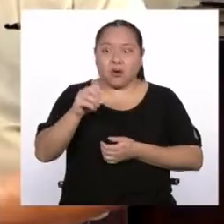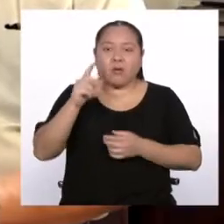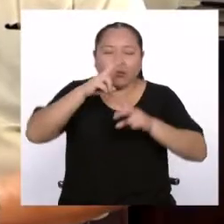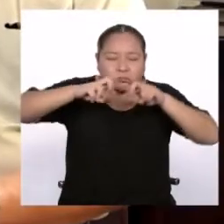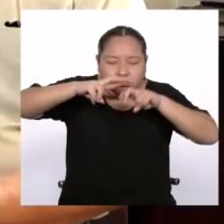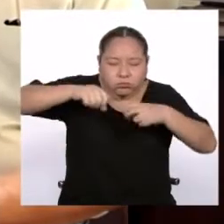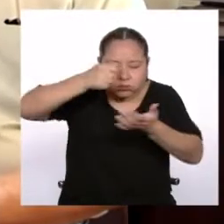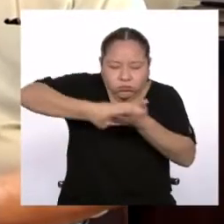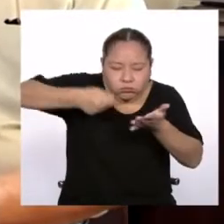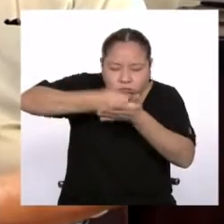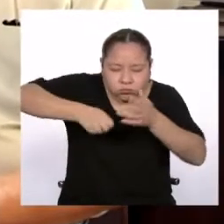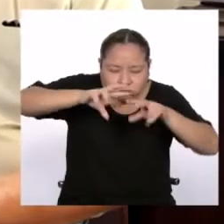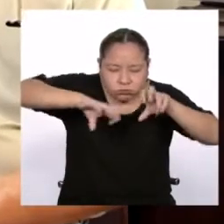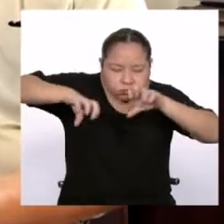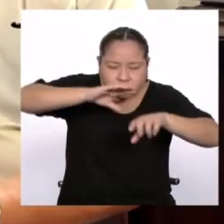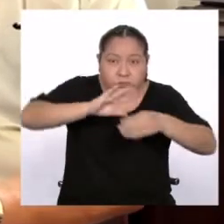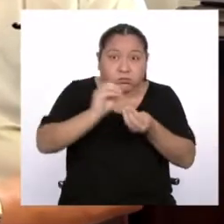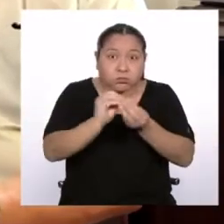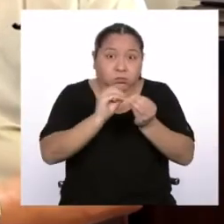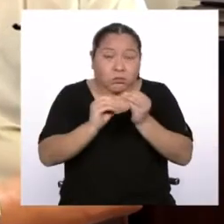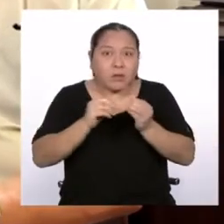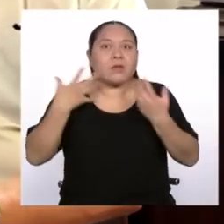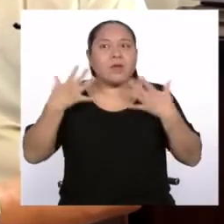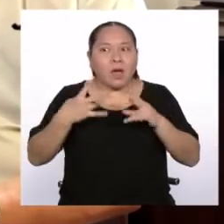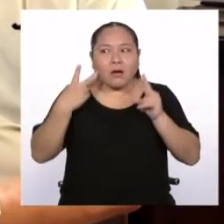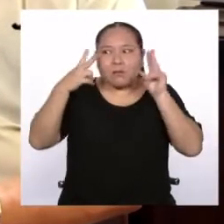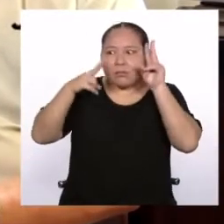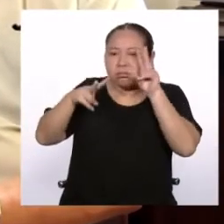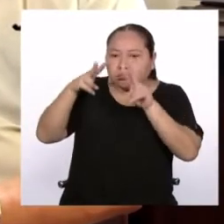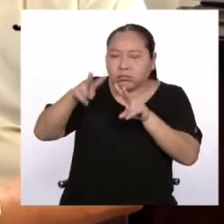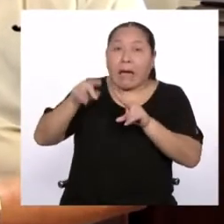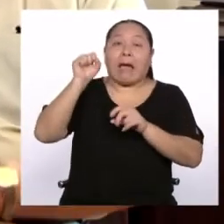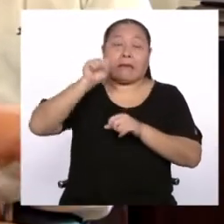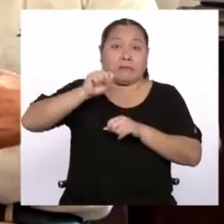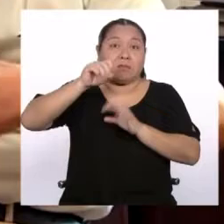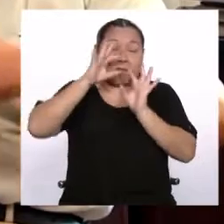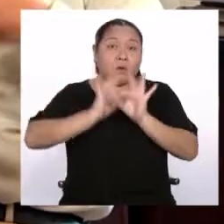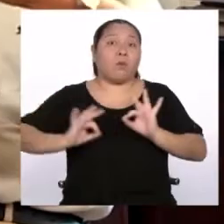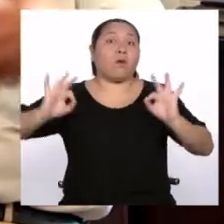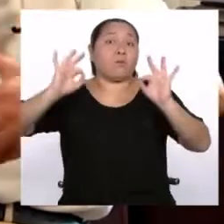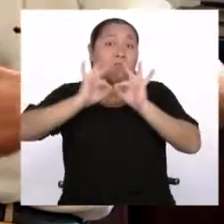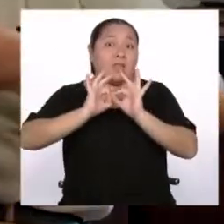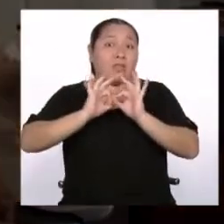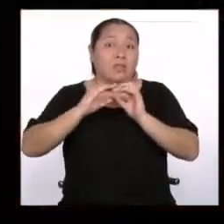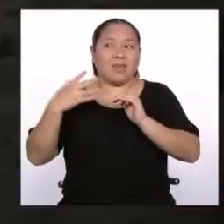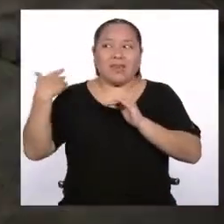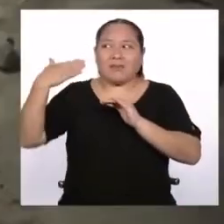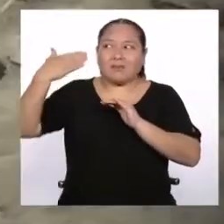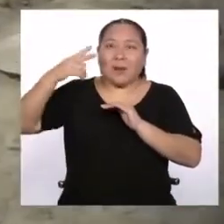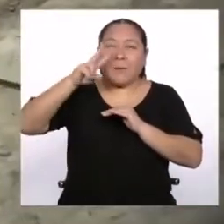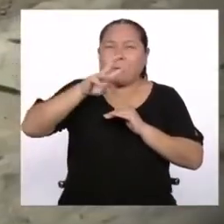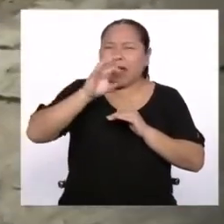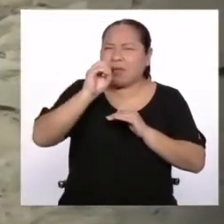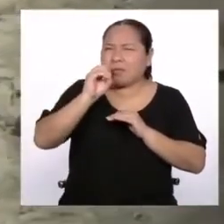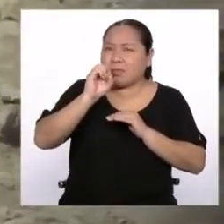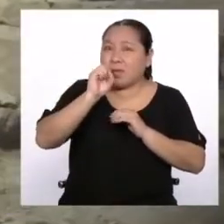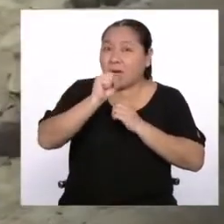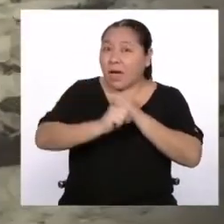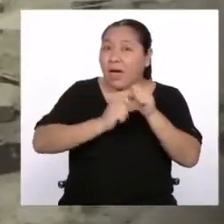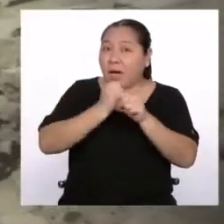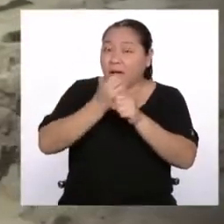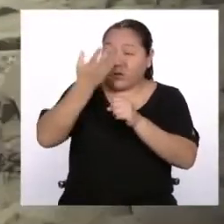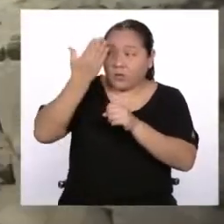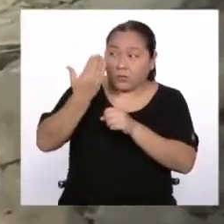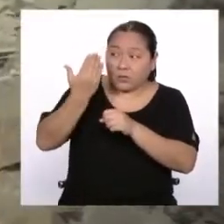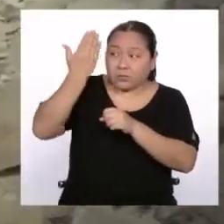más seriedad. Y recientemente, en los últimos 20 años, es que ya hay un proceso